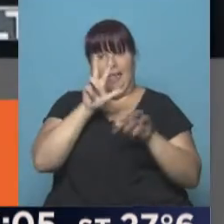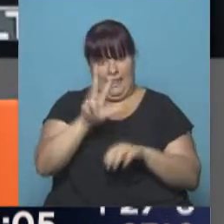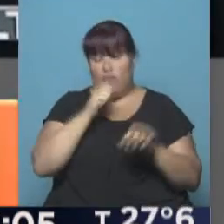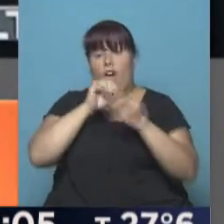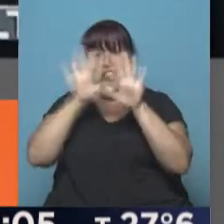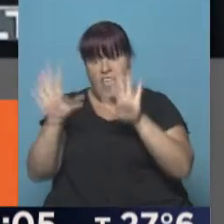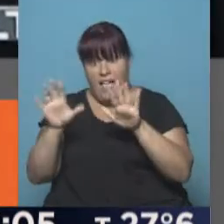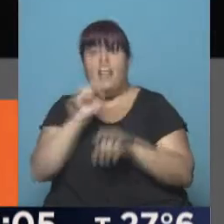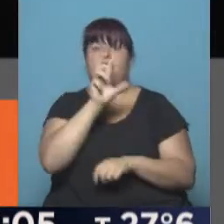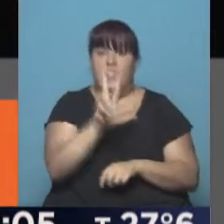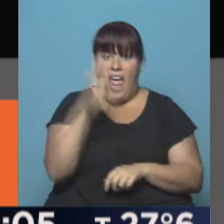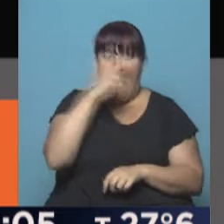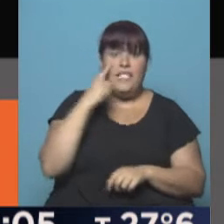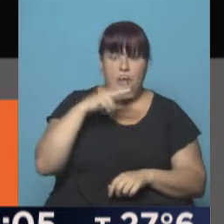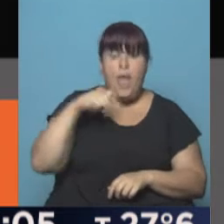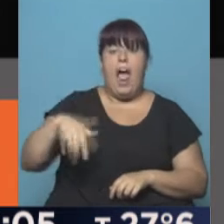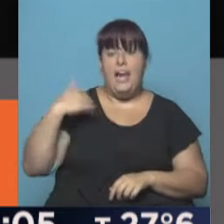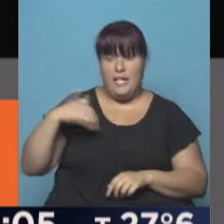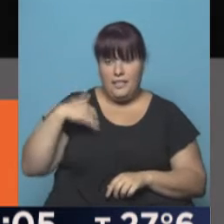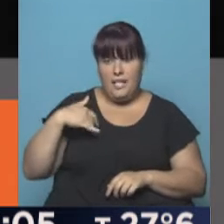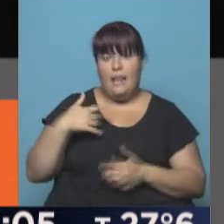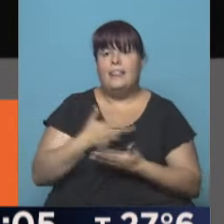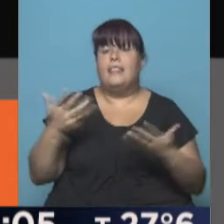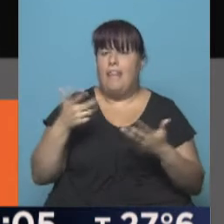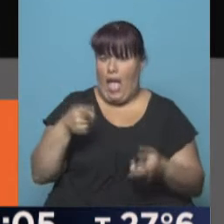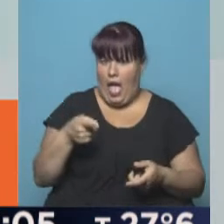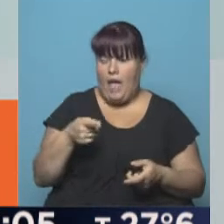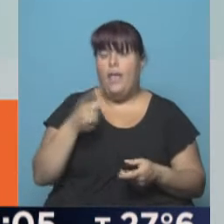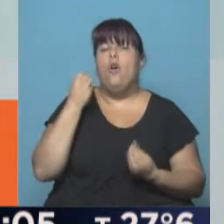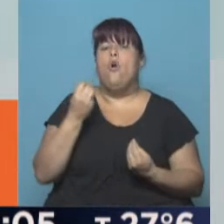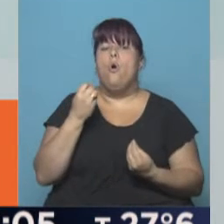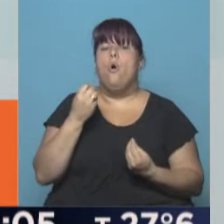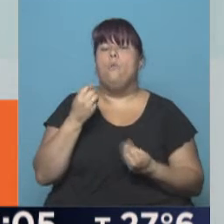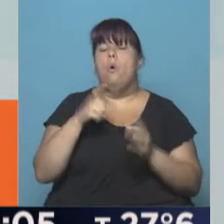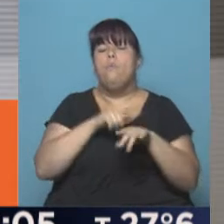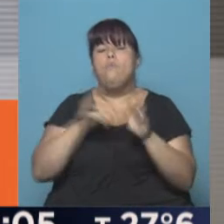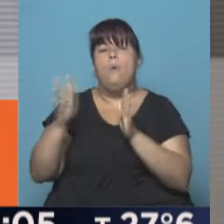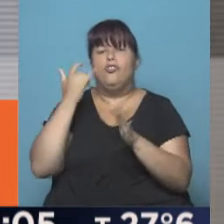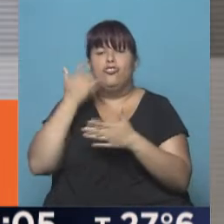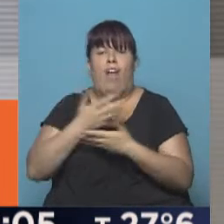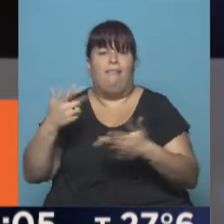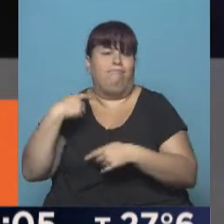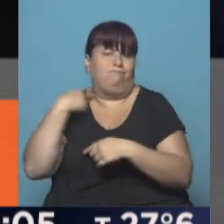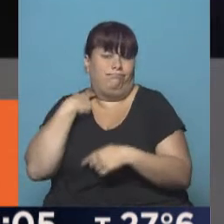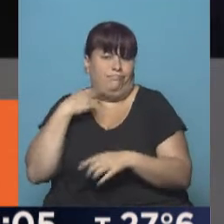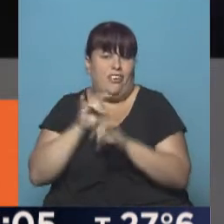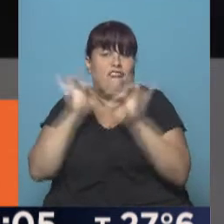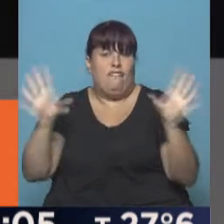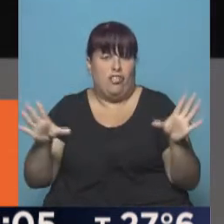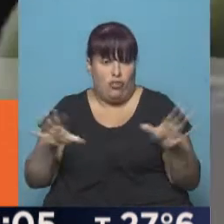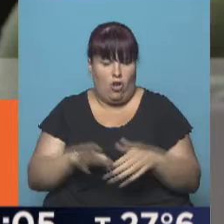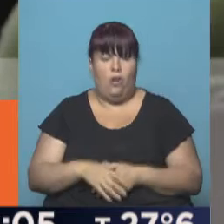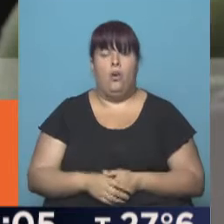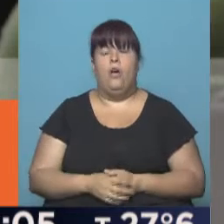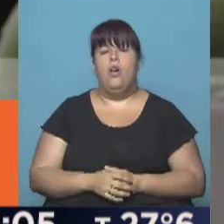de VIH en la Argentina son tardíos y se realizan en una etapa avanzada de la infección,